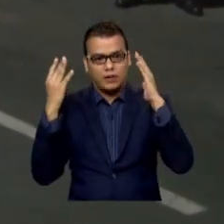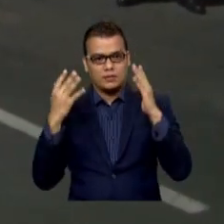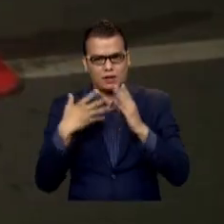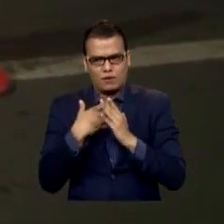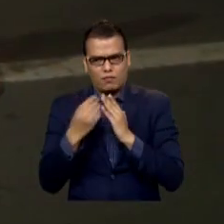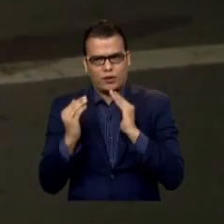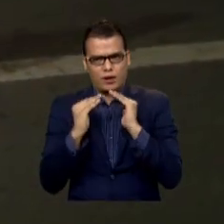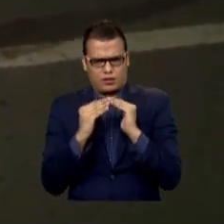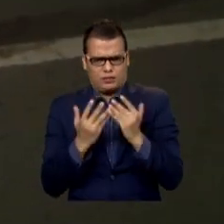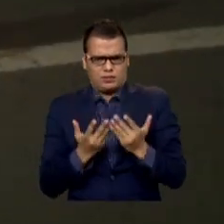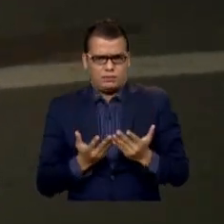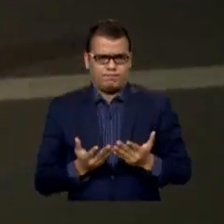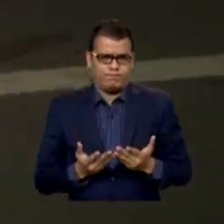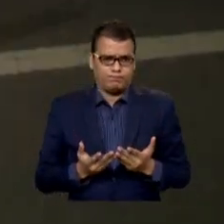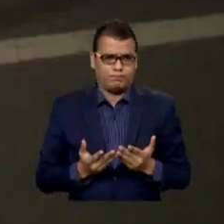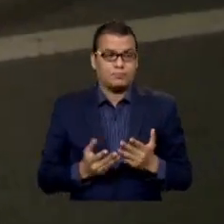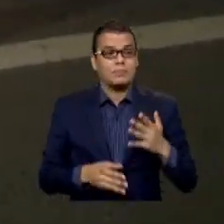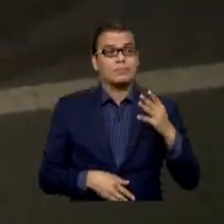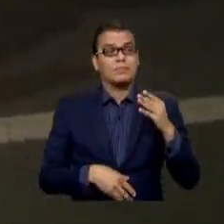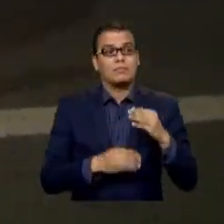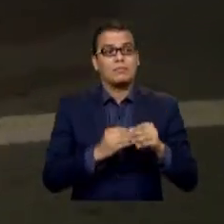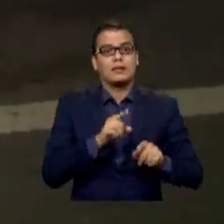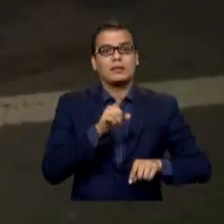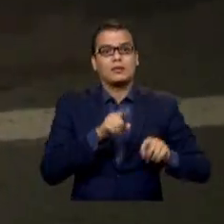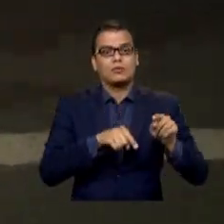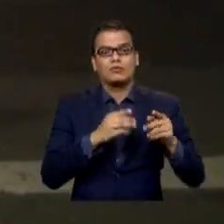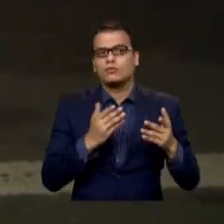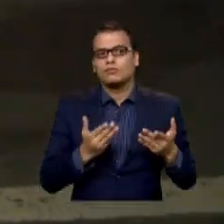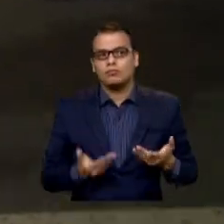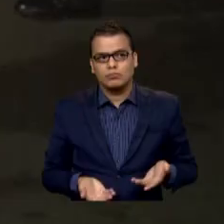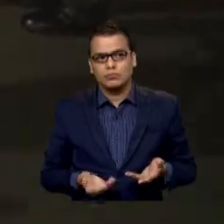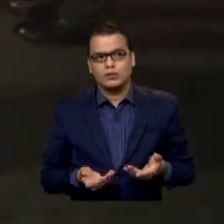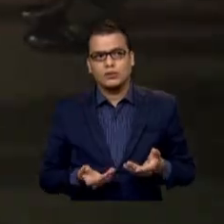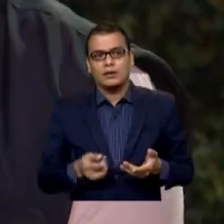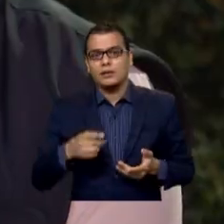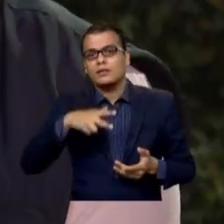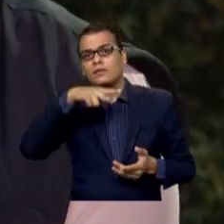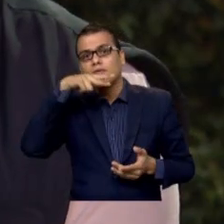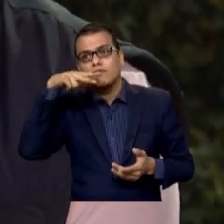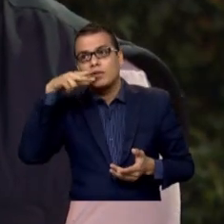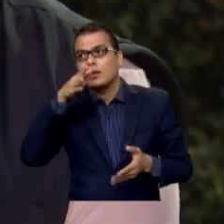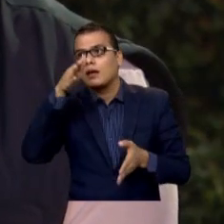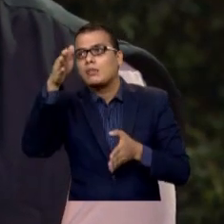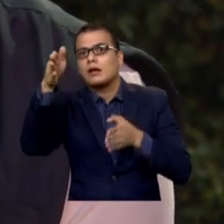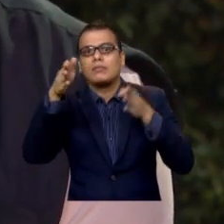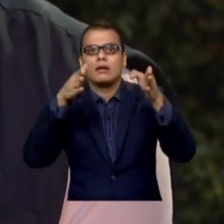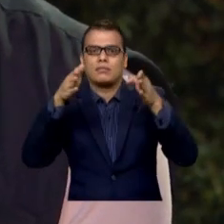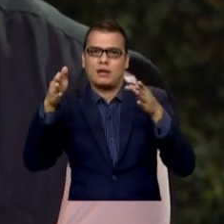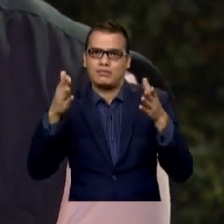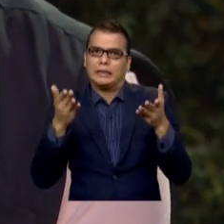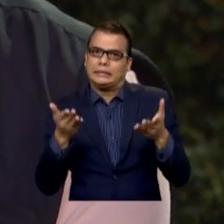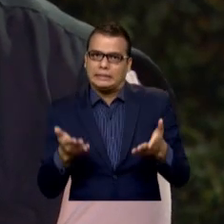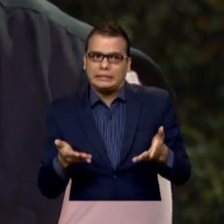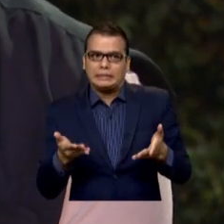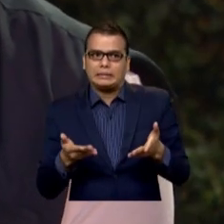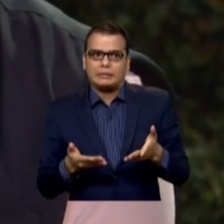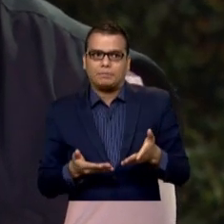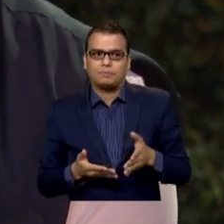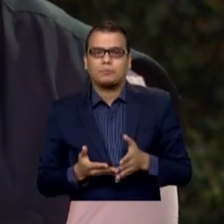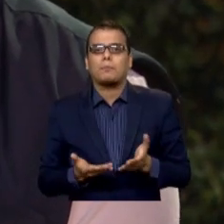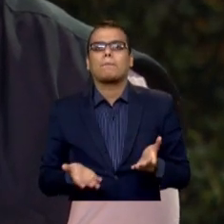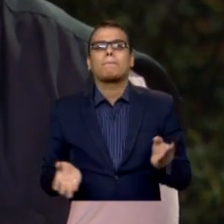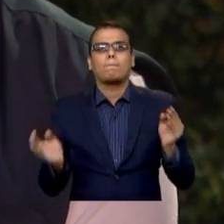público, y nos encontramos con incluso gente que hizo actividades en algunas fincas. Por eso hemos tomado la decisión de